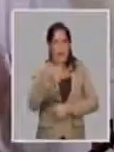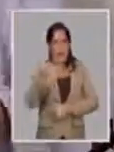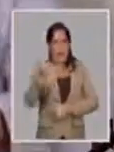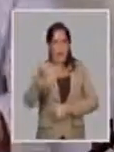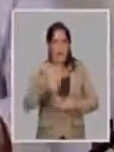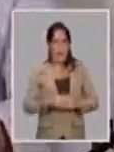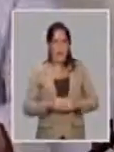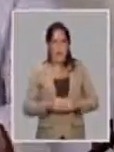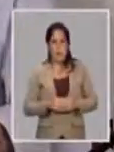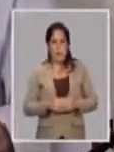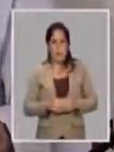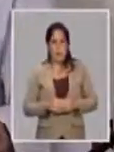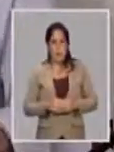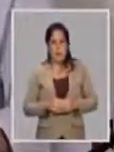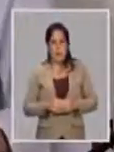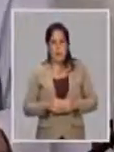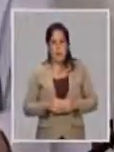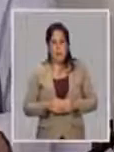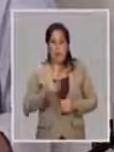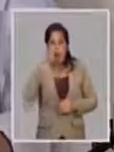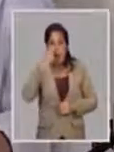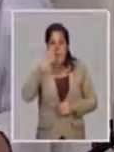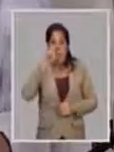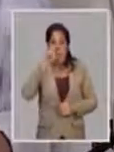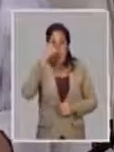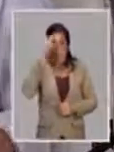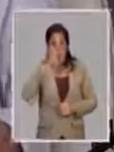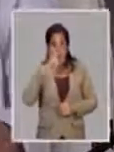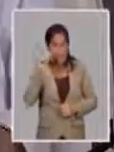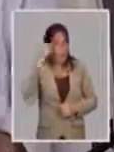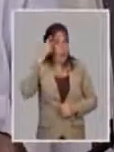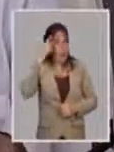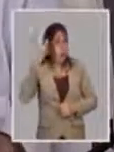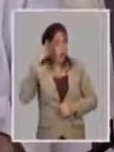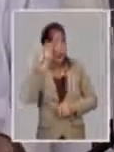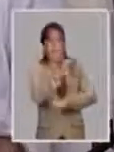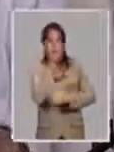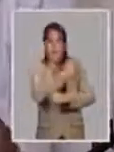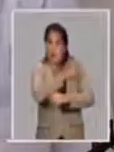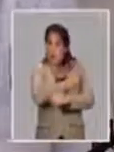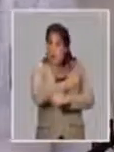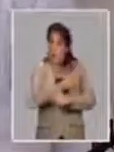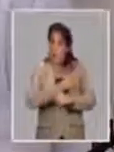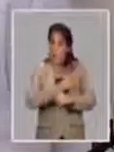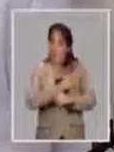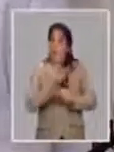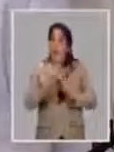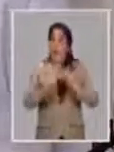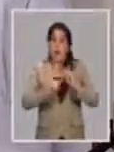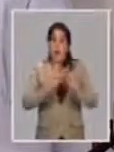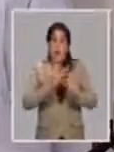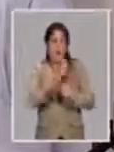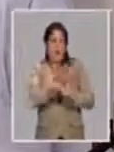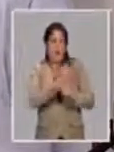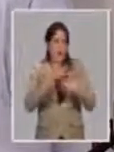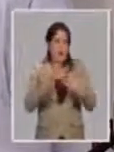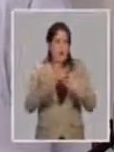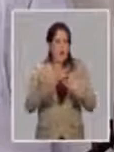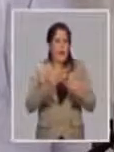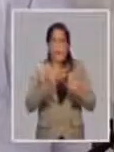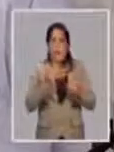más rápida. Para Abdala, solamente para recordar, es un candidato vacunal que se basa